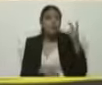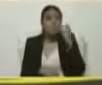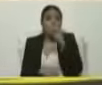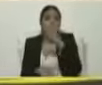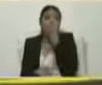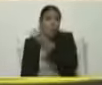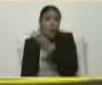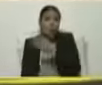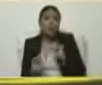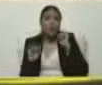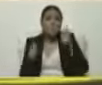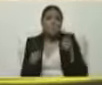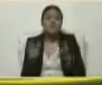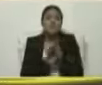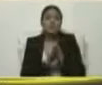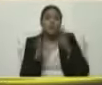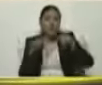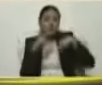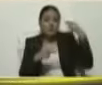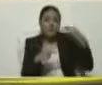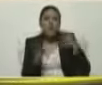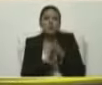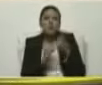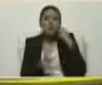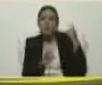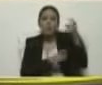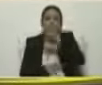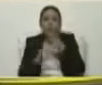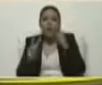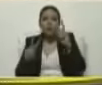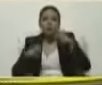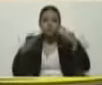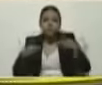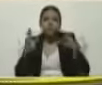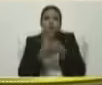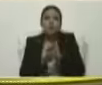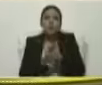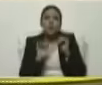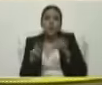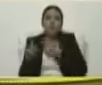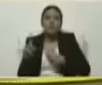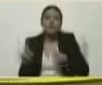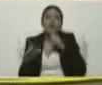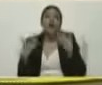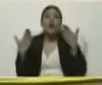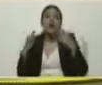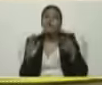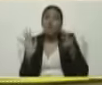referéndum revocatorio de la historia de la humanidad, ¿dónde? En Venezuela, gracias a nuestra Constitución.